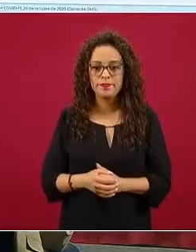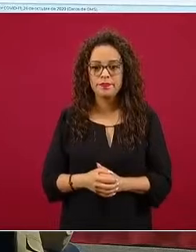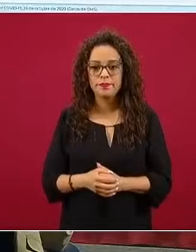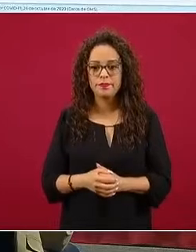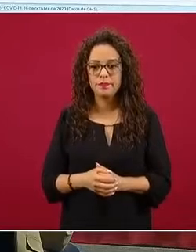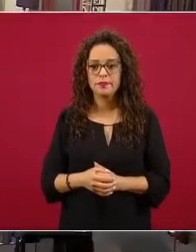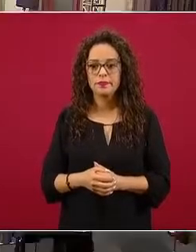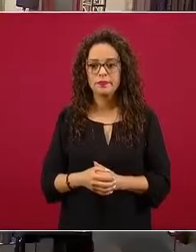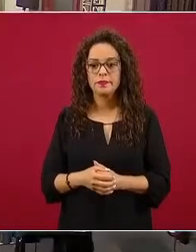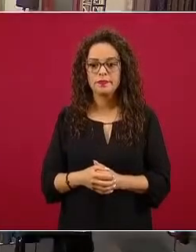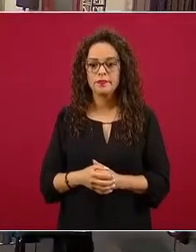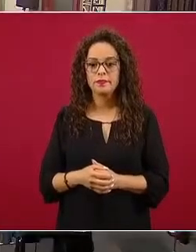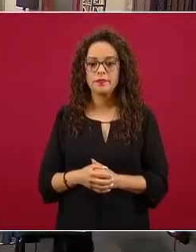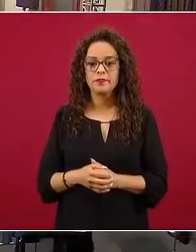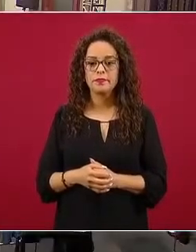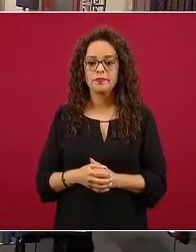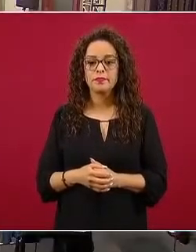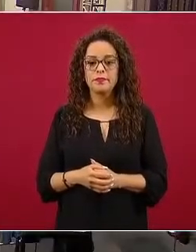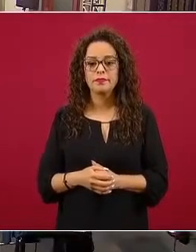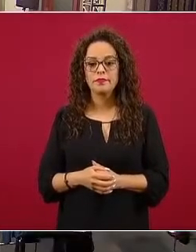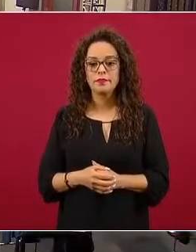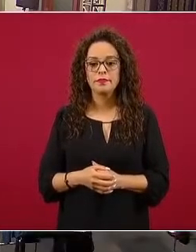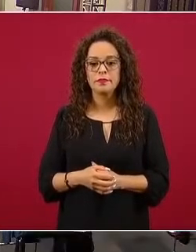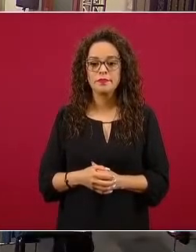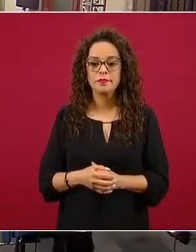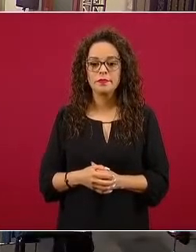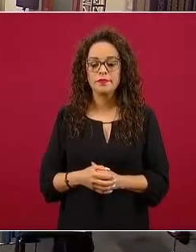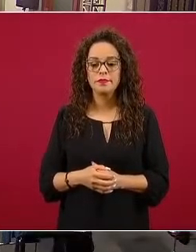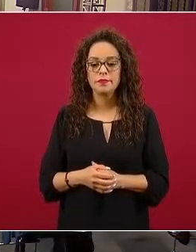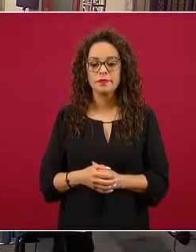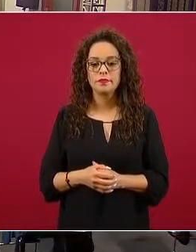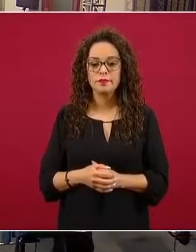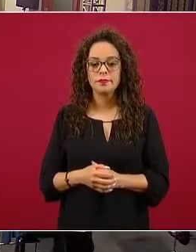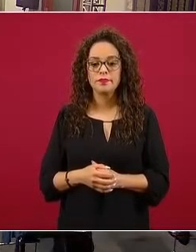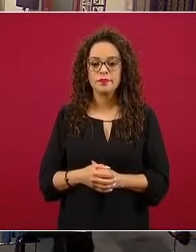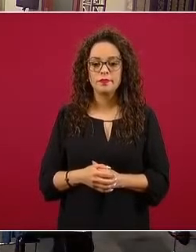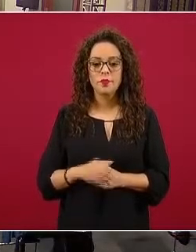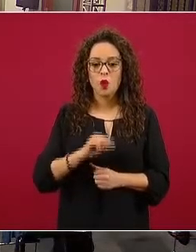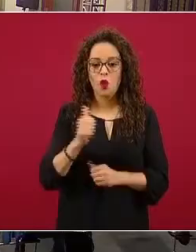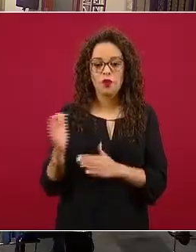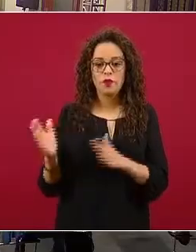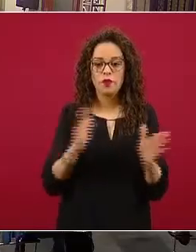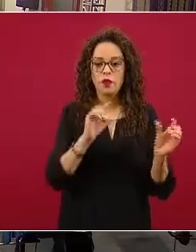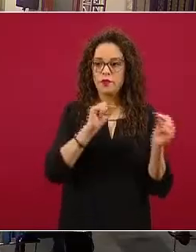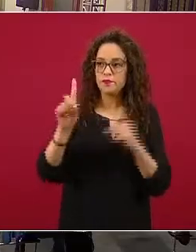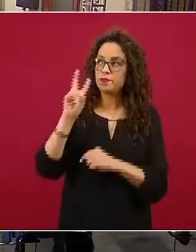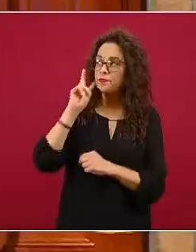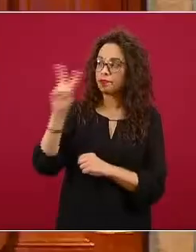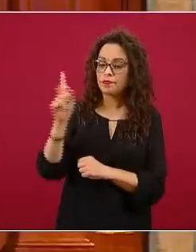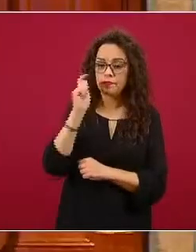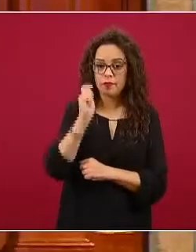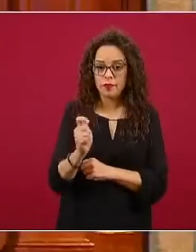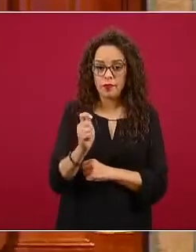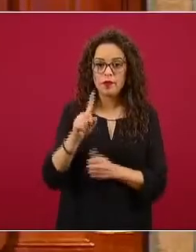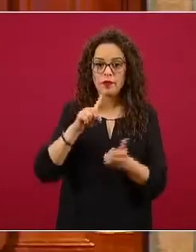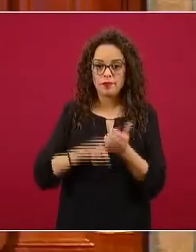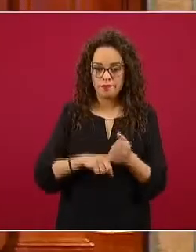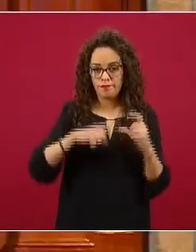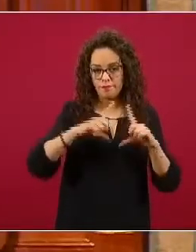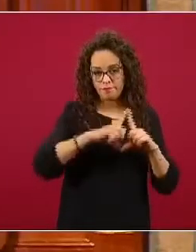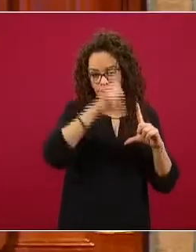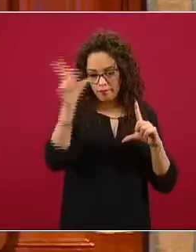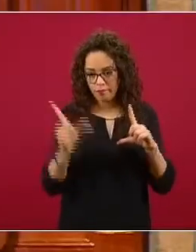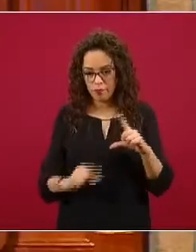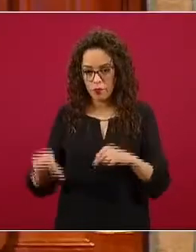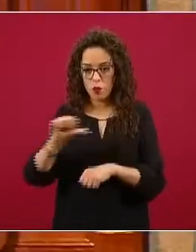las anteriores. Vamos a ver la siguiente. Bien, pasamos a los datos del escenario nacional. Actualizamos para el